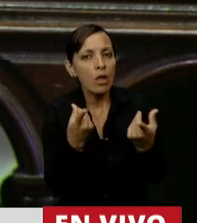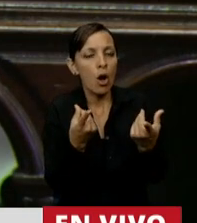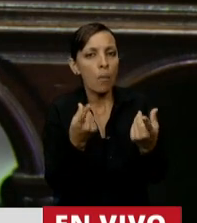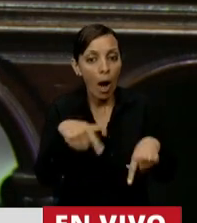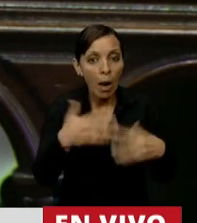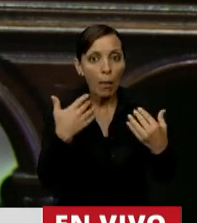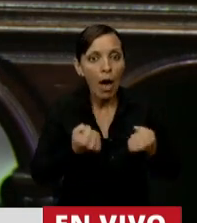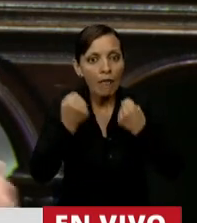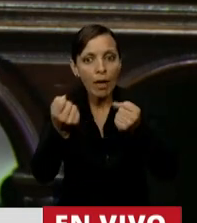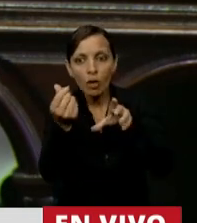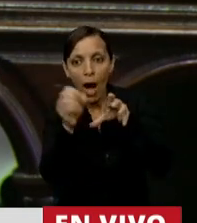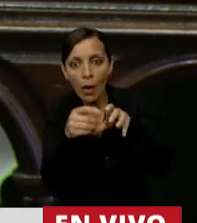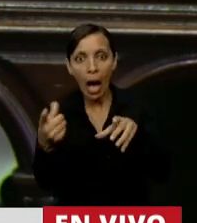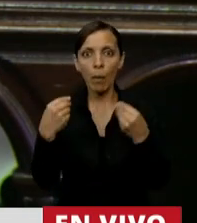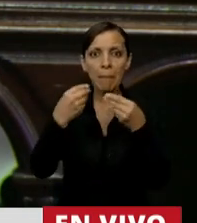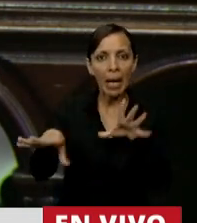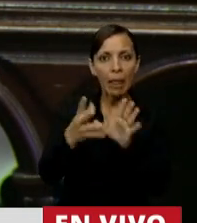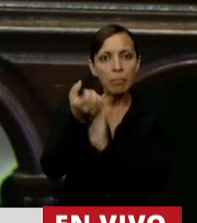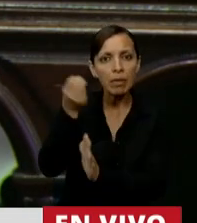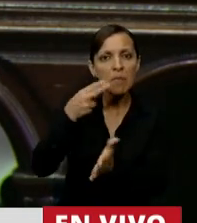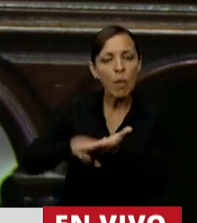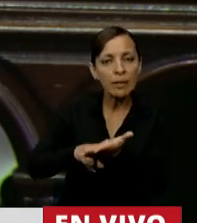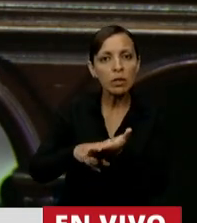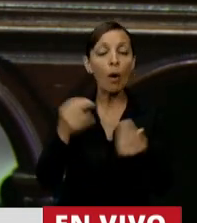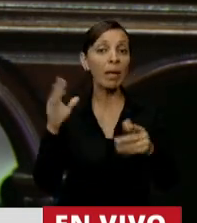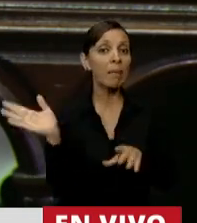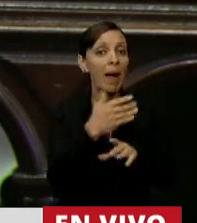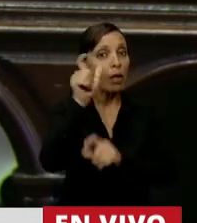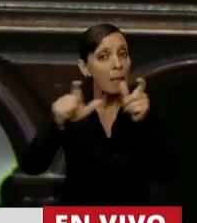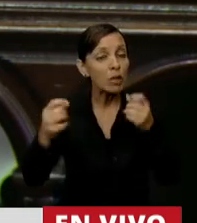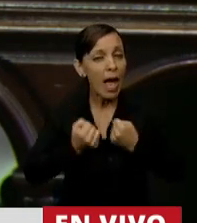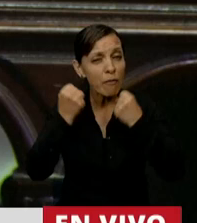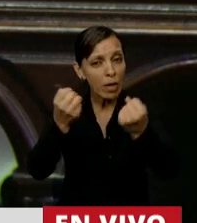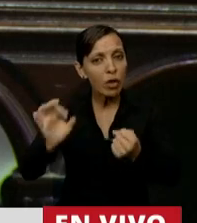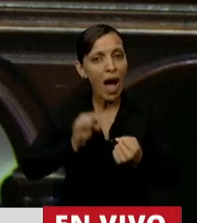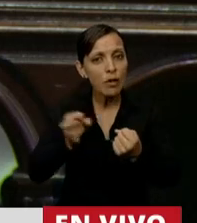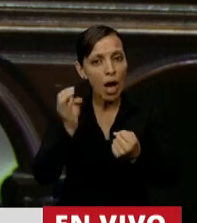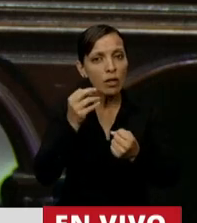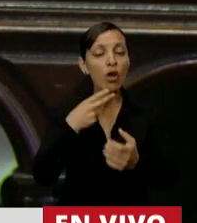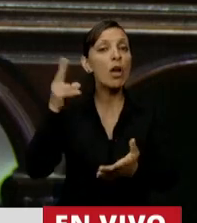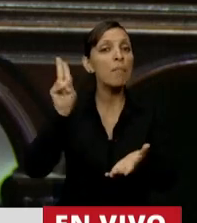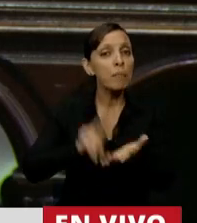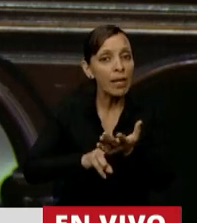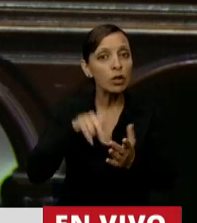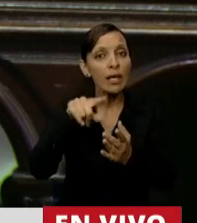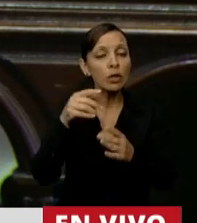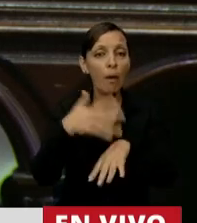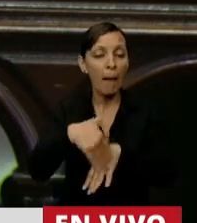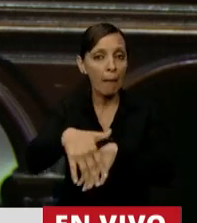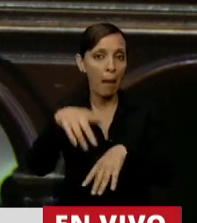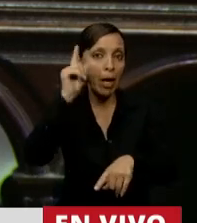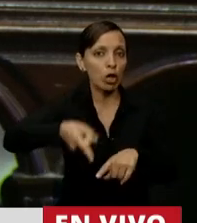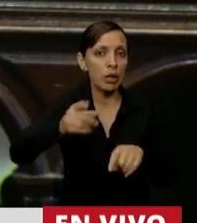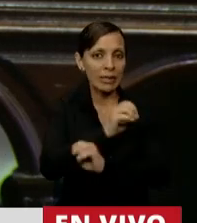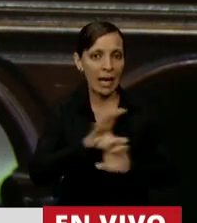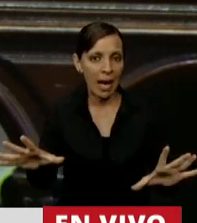su esfuerzo. Porque para todos ellos este impuesto y sus efectos intertemporales van a ser muy graves. ¿Saben